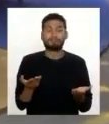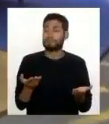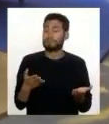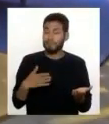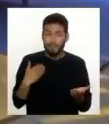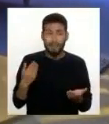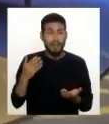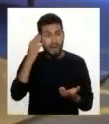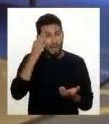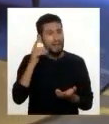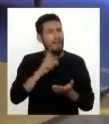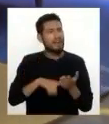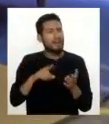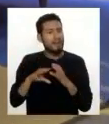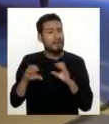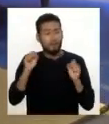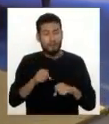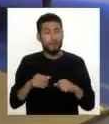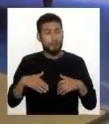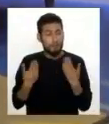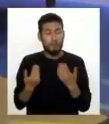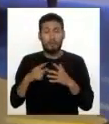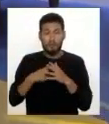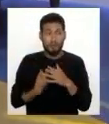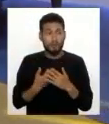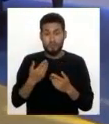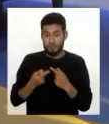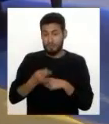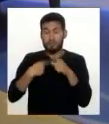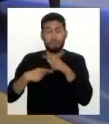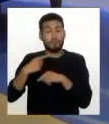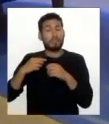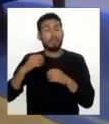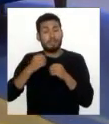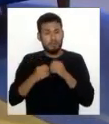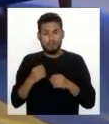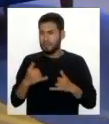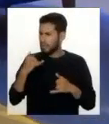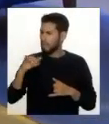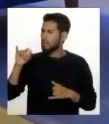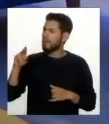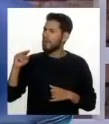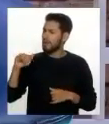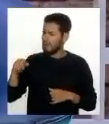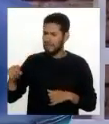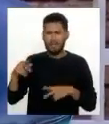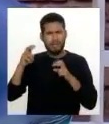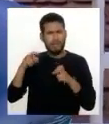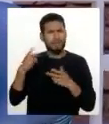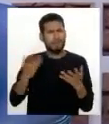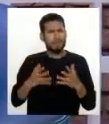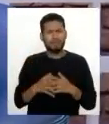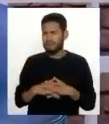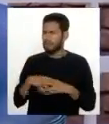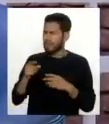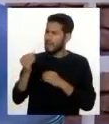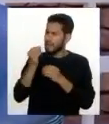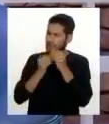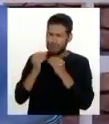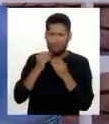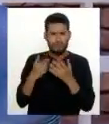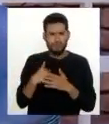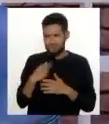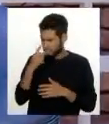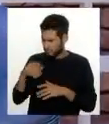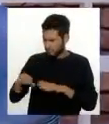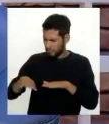ir sabiendo qué podemos hacer para poder empezar a revertir estas cifras. Ahora, Yulena, hablando un poquito sobre el alimento, aquí